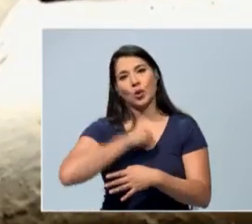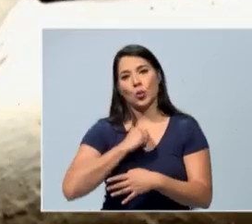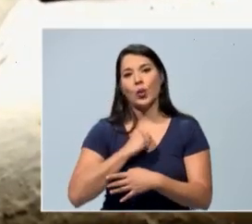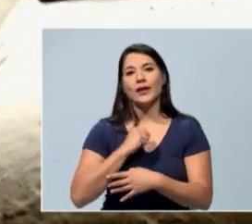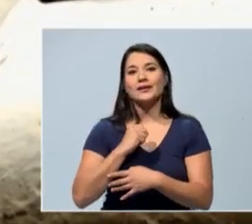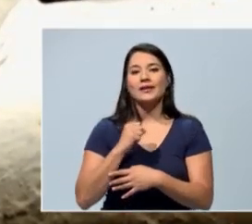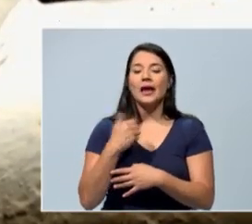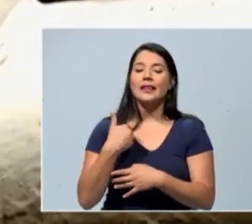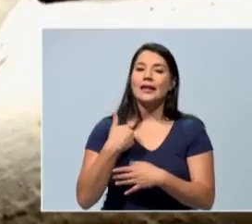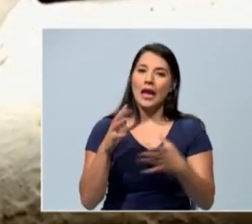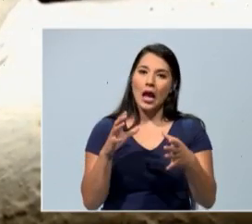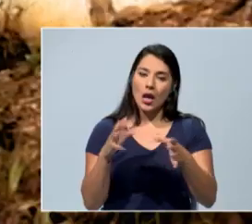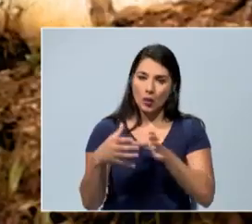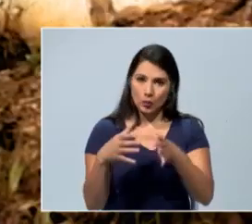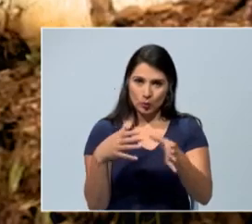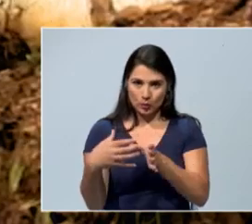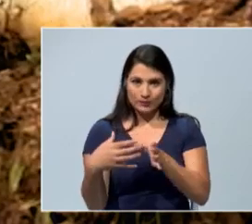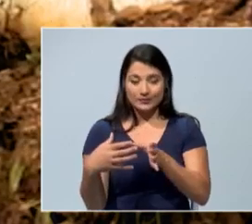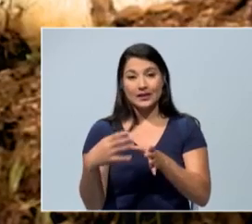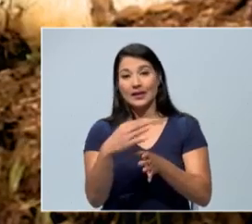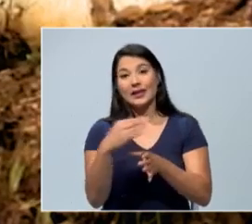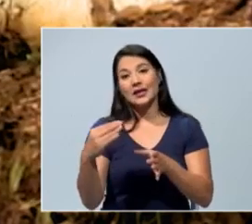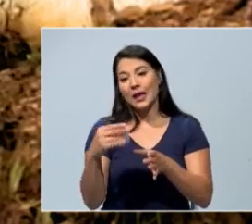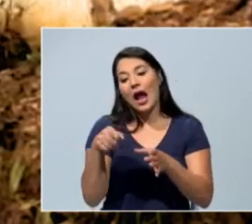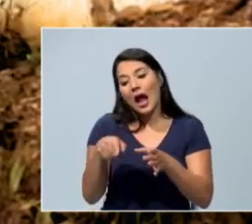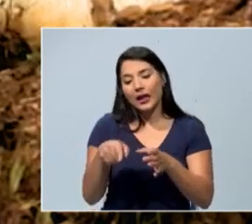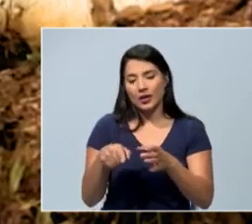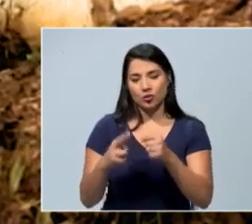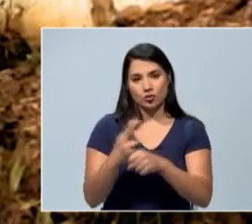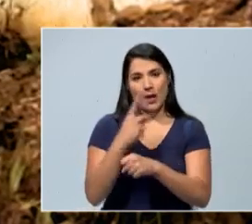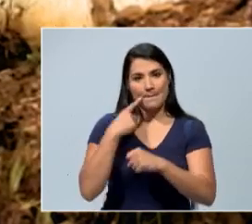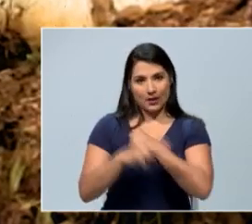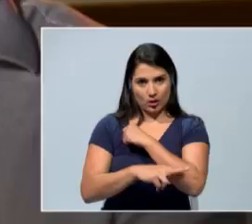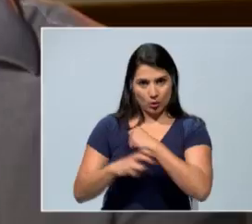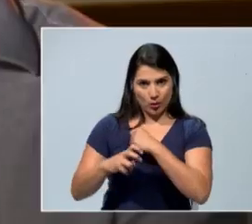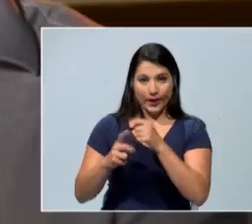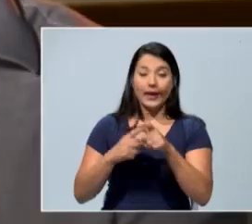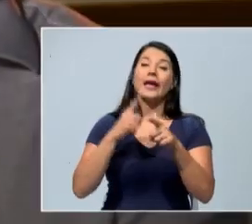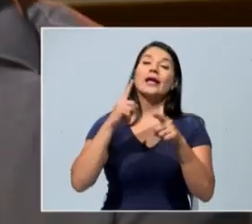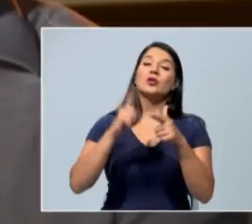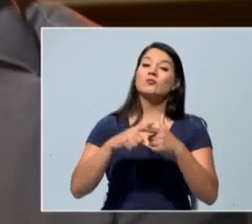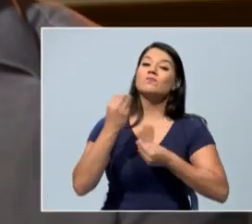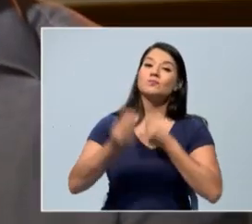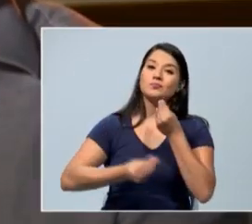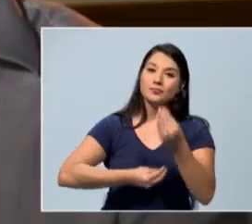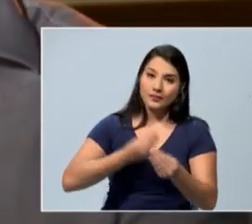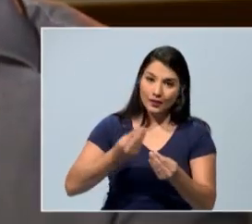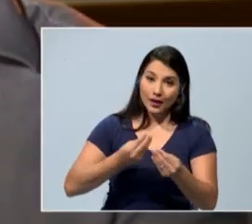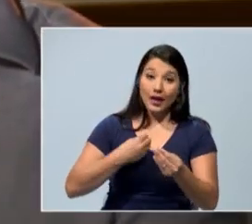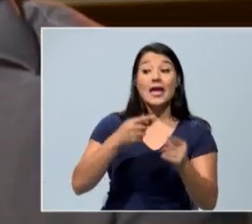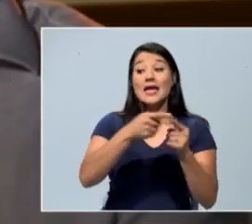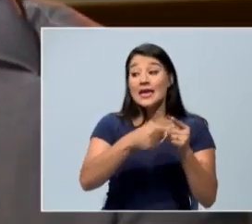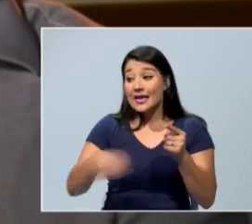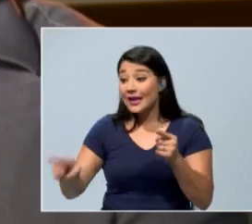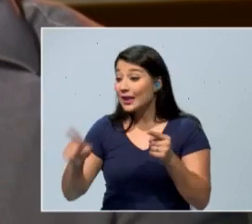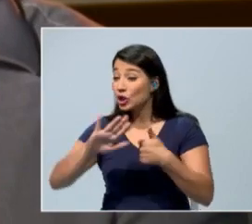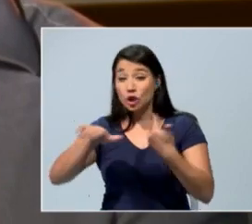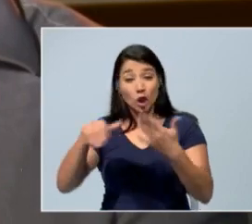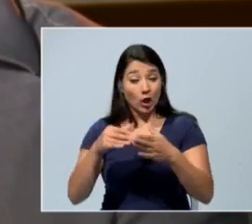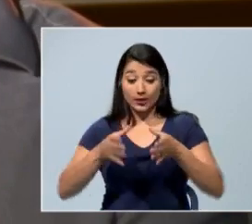estaba roscada y que estaba habilitada. Eso nos llevó también a una segunda tarea, era ir a revisar todas las que ya habíamos realizado